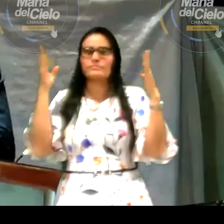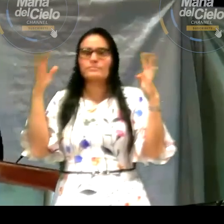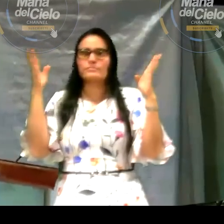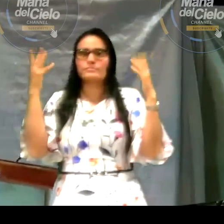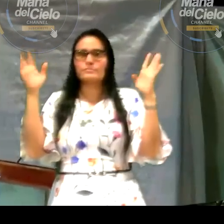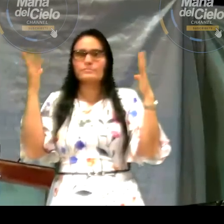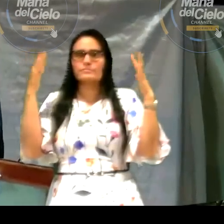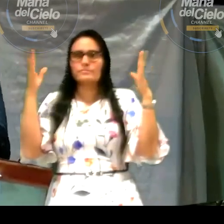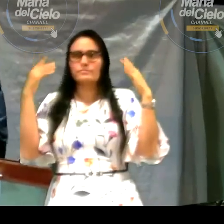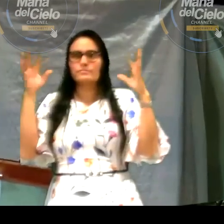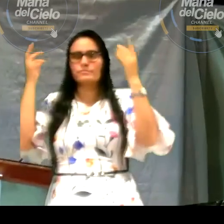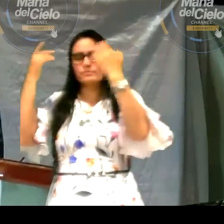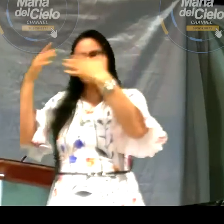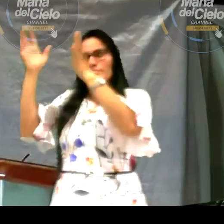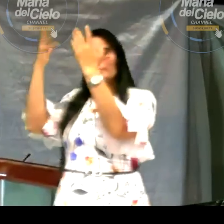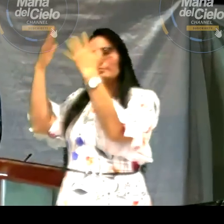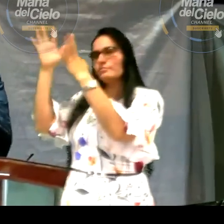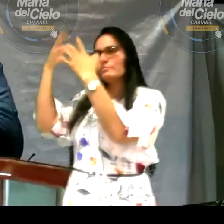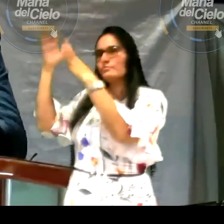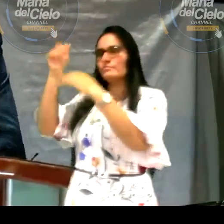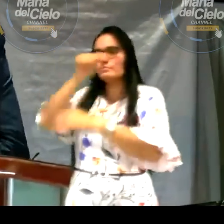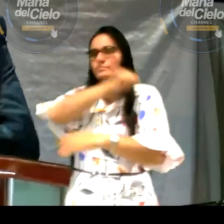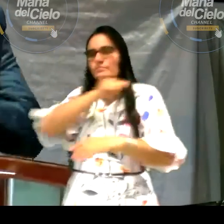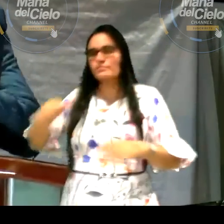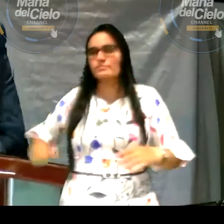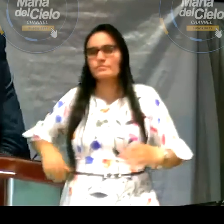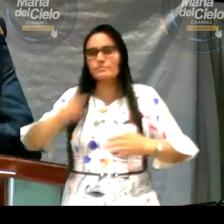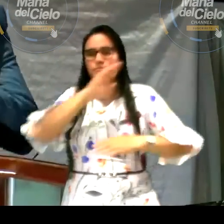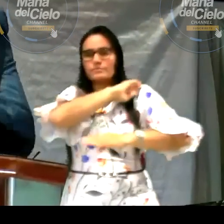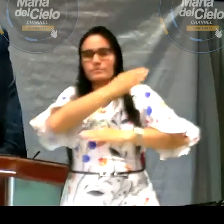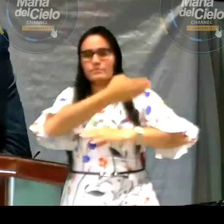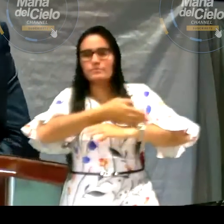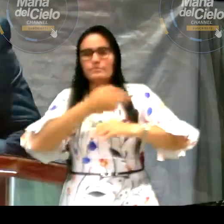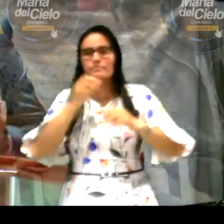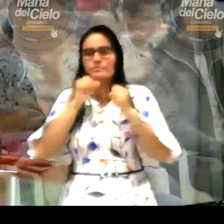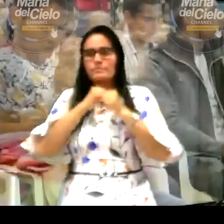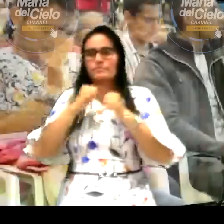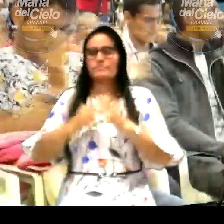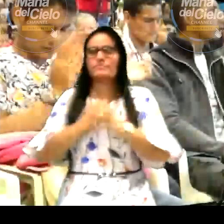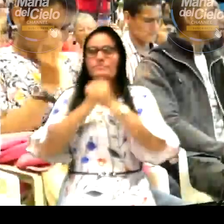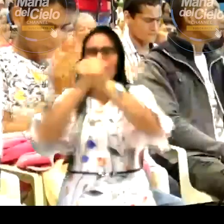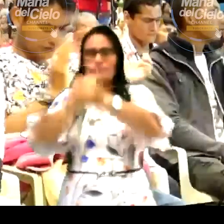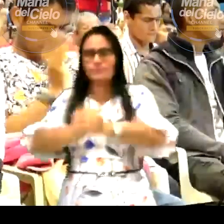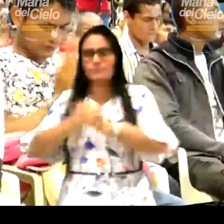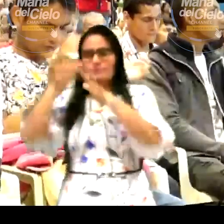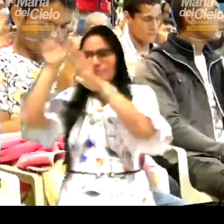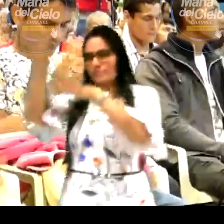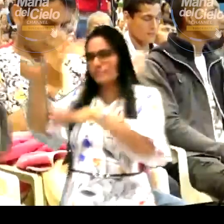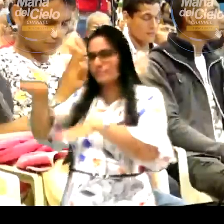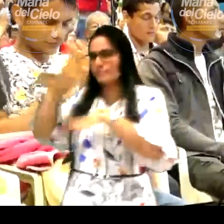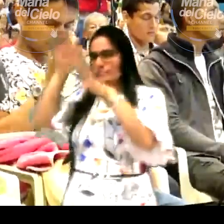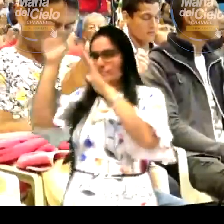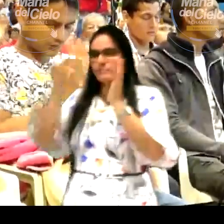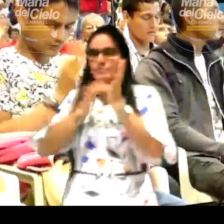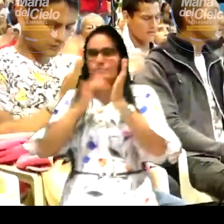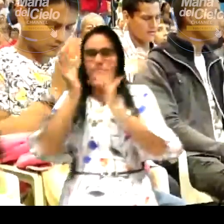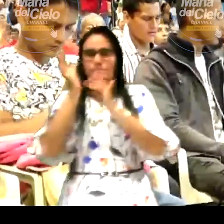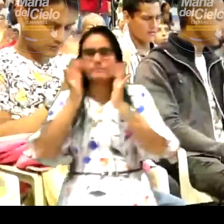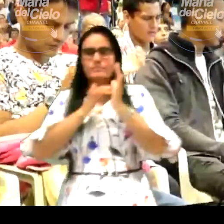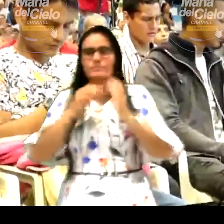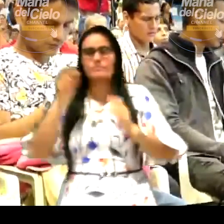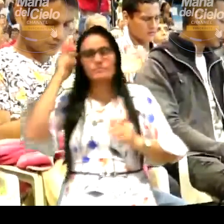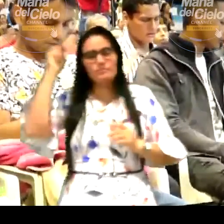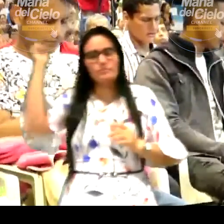Alabe al Señor con fuerza, con ganas. Adore el nombre del Señor Jesucristo esta noche. No creas tanto en el pasado o